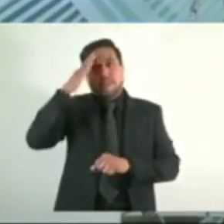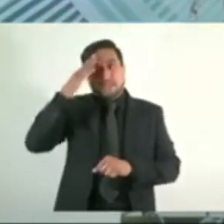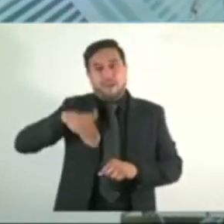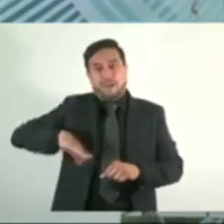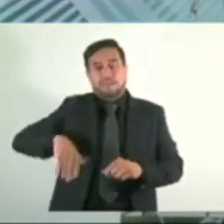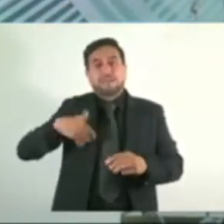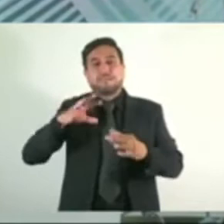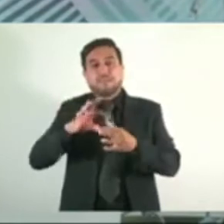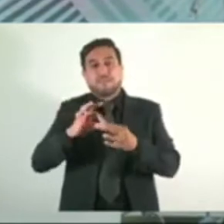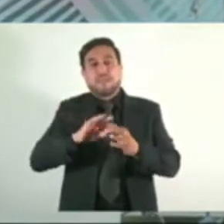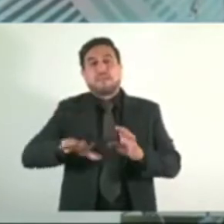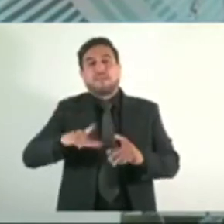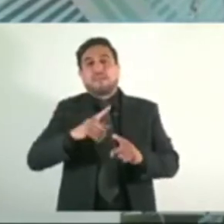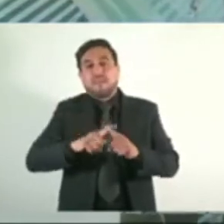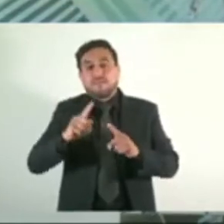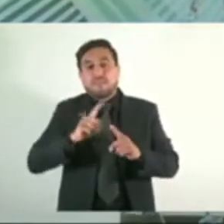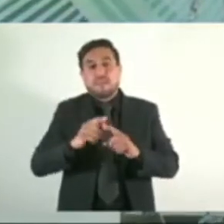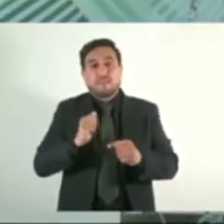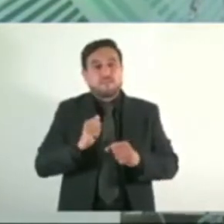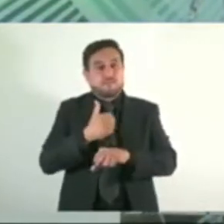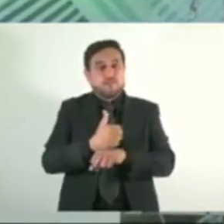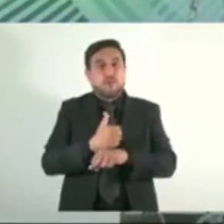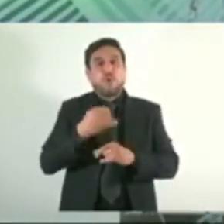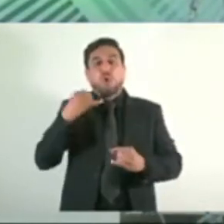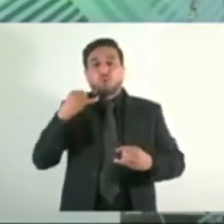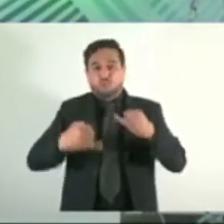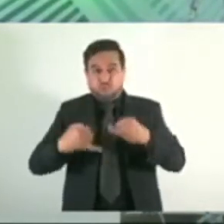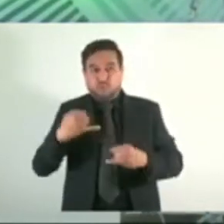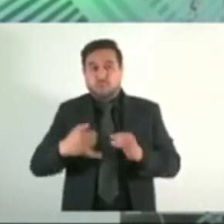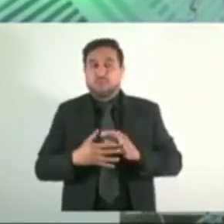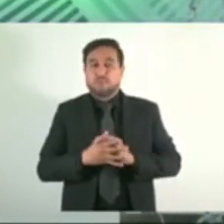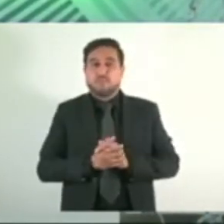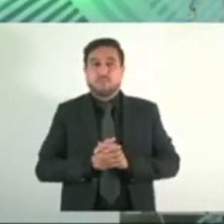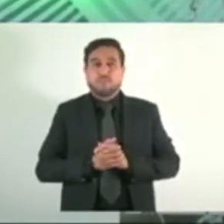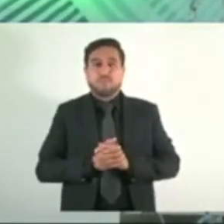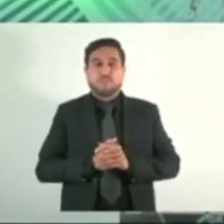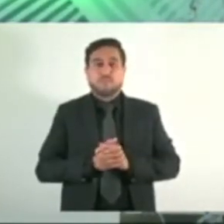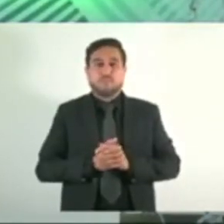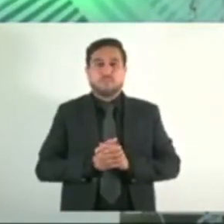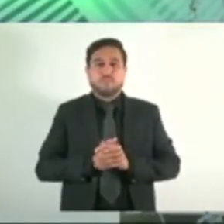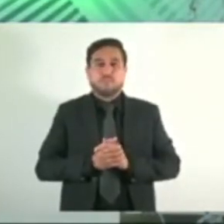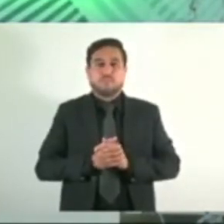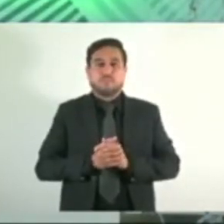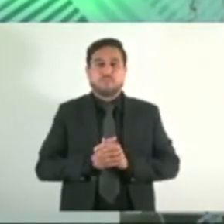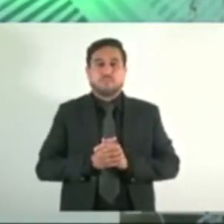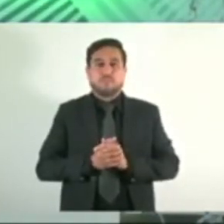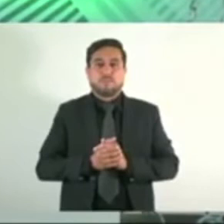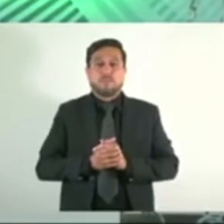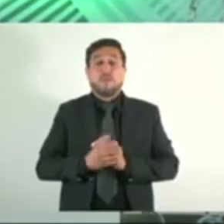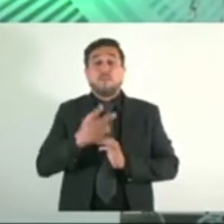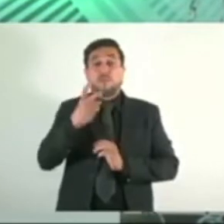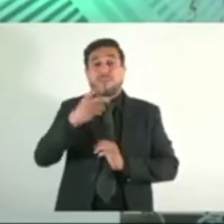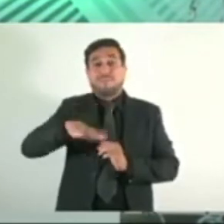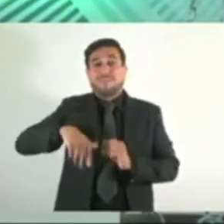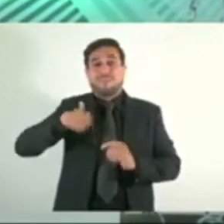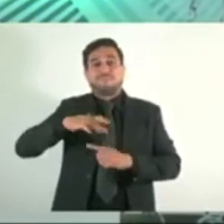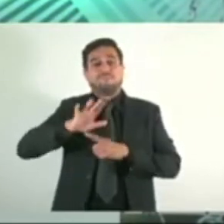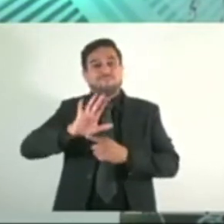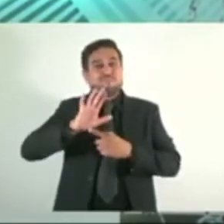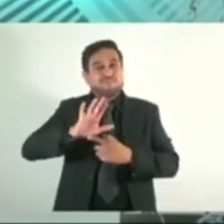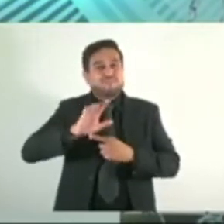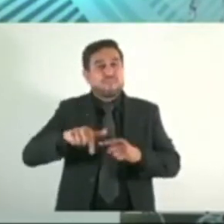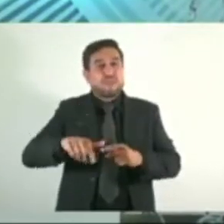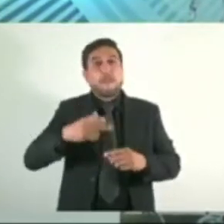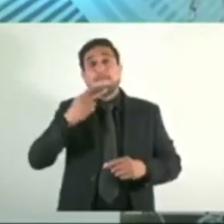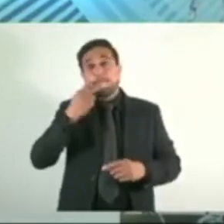centros encargados para la aplicación de esta justicia. Estos lugares y estos resultados que he mencionado son